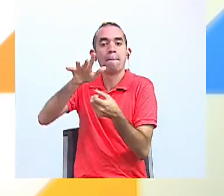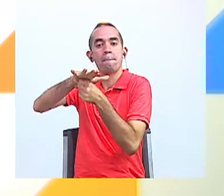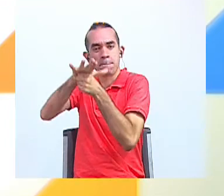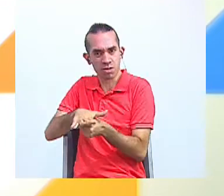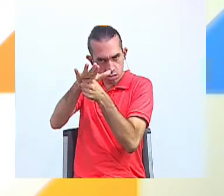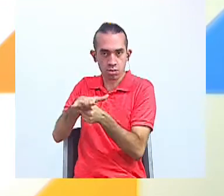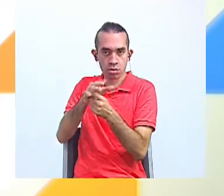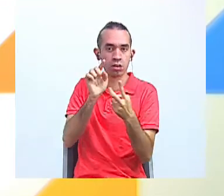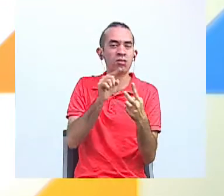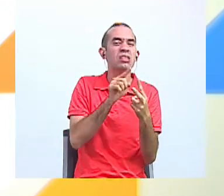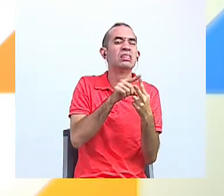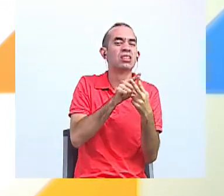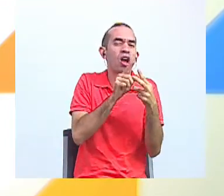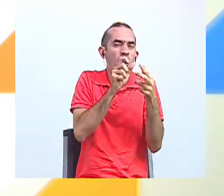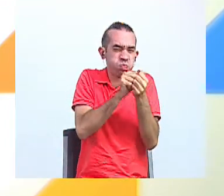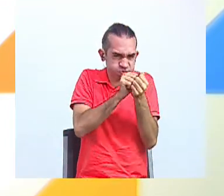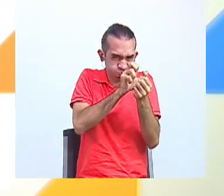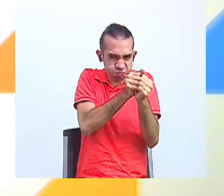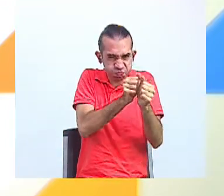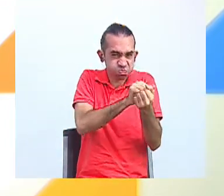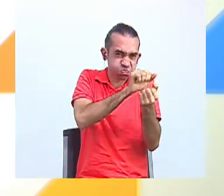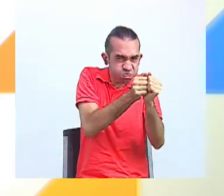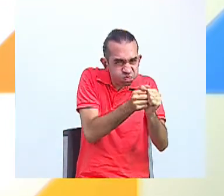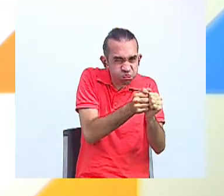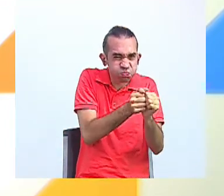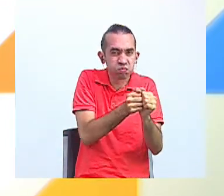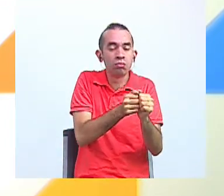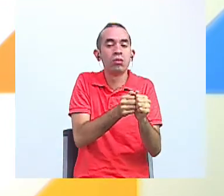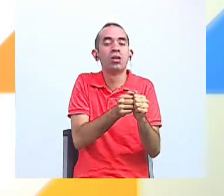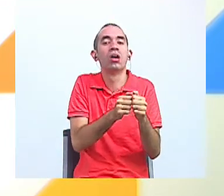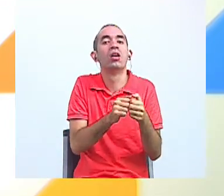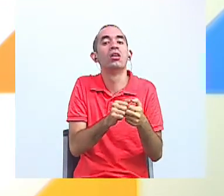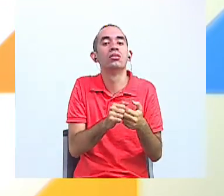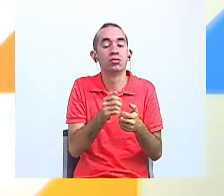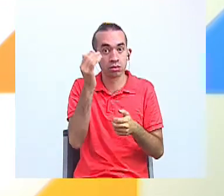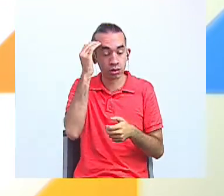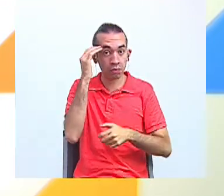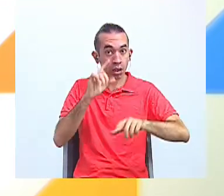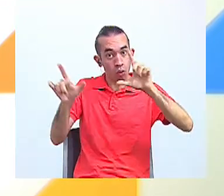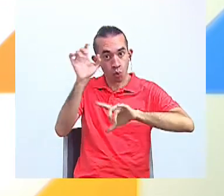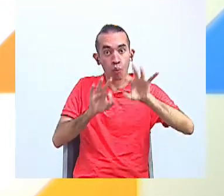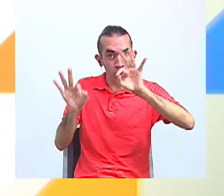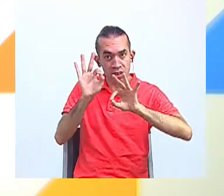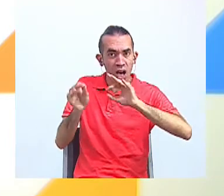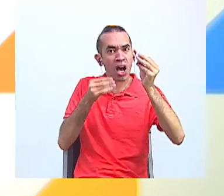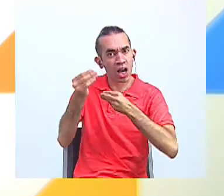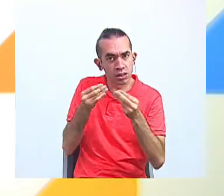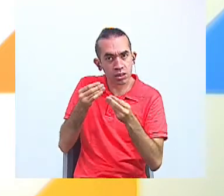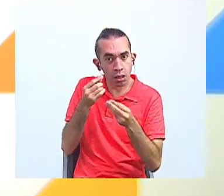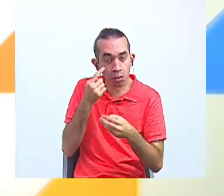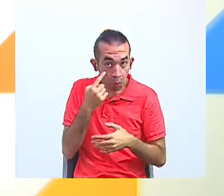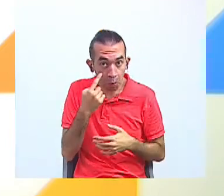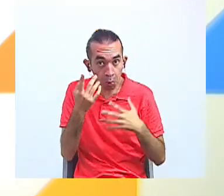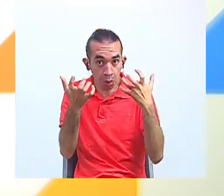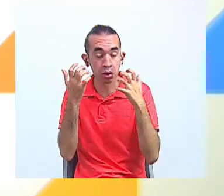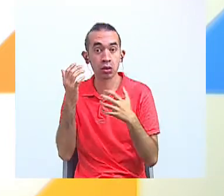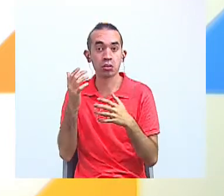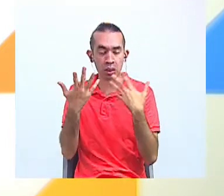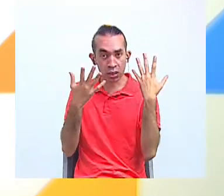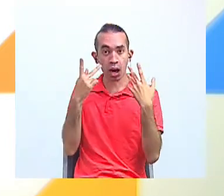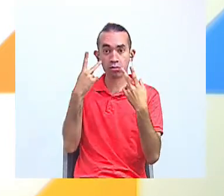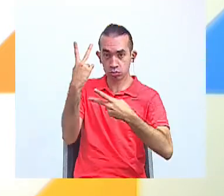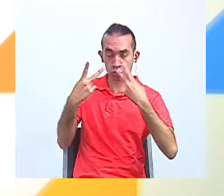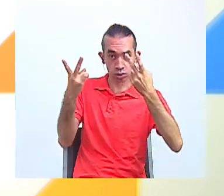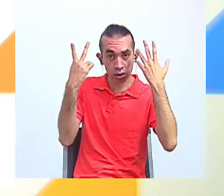vamos a hablar de densidad, pero ¿ustedes saben qué se hace en un laboratorio de física? ¿Han tenido la oportunidad de visitar